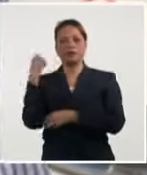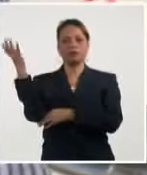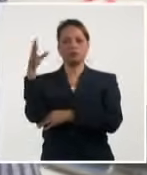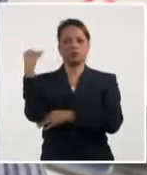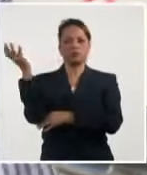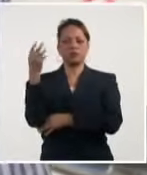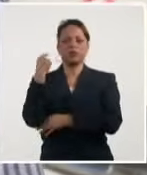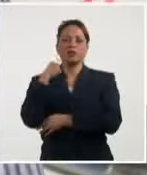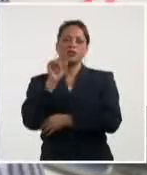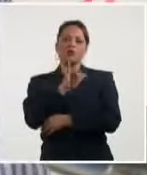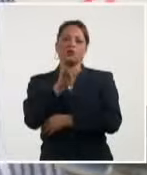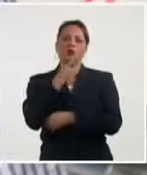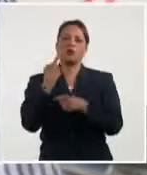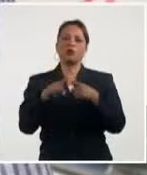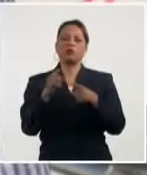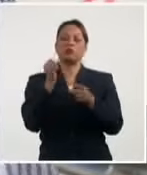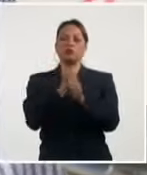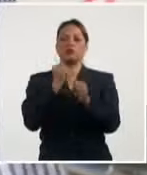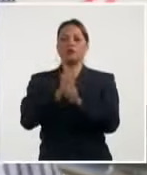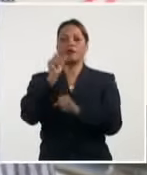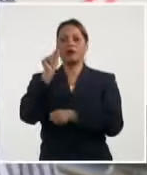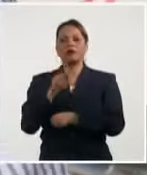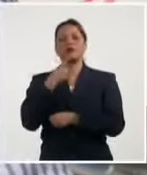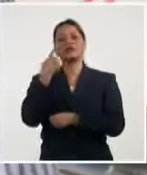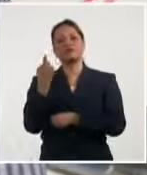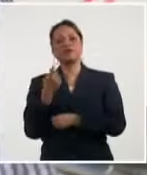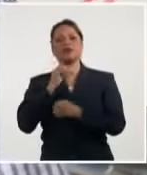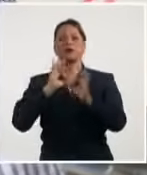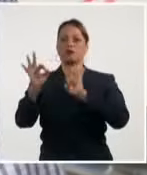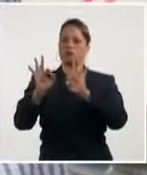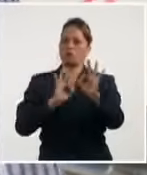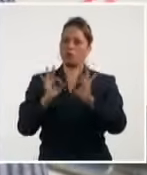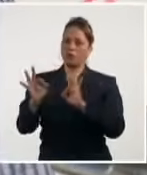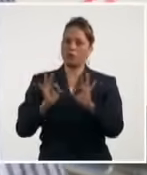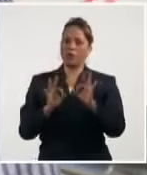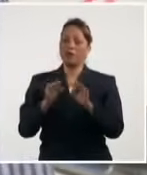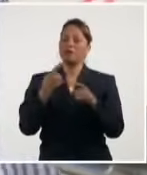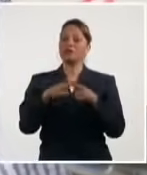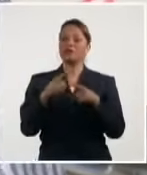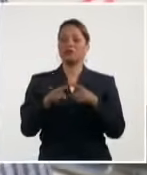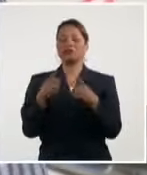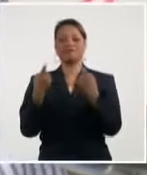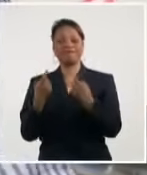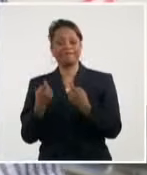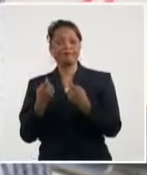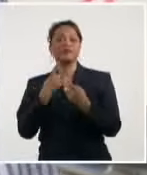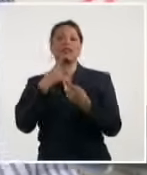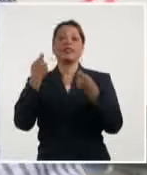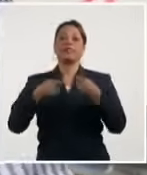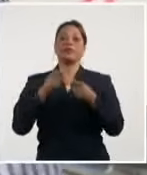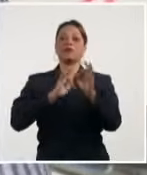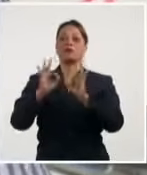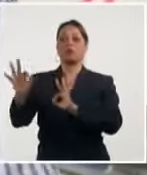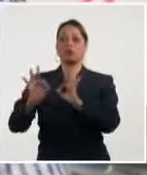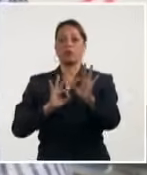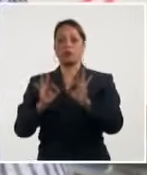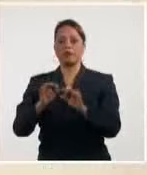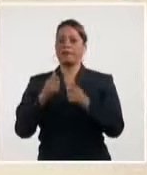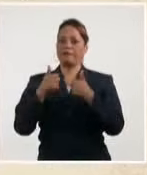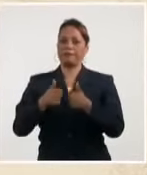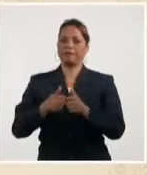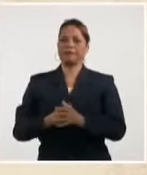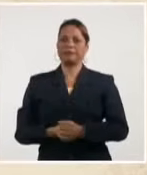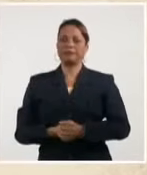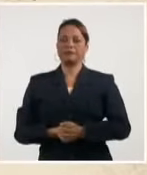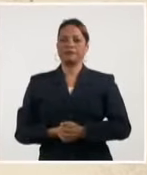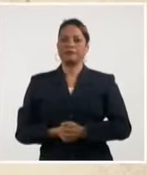todo el personal que se relaciona con ellas las cuiden, porque son cuantiosos recursos que necesitan su cuidado durante su explotación en el